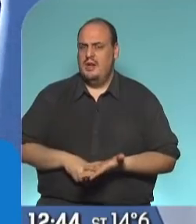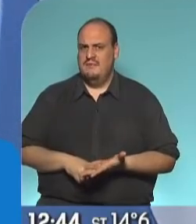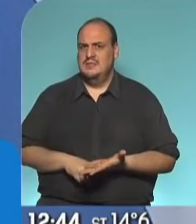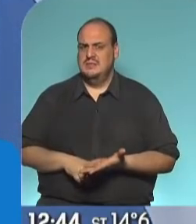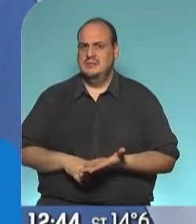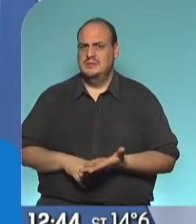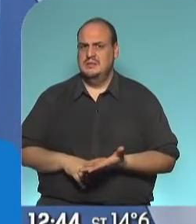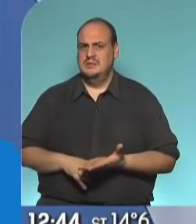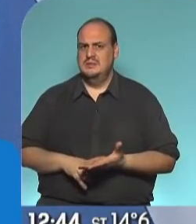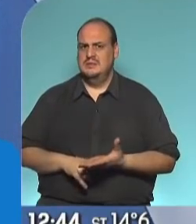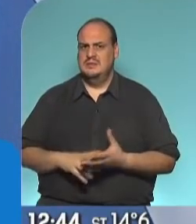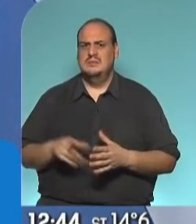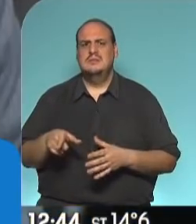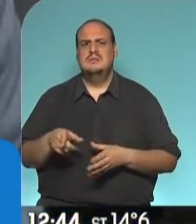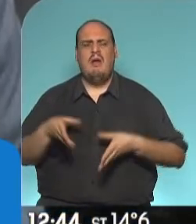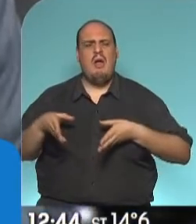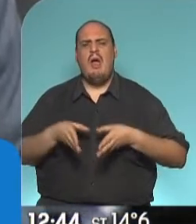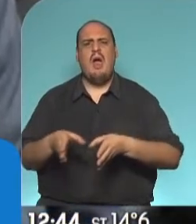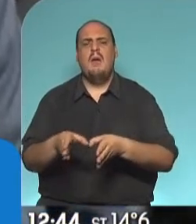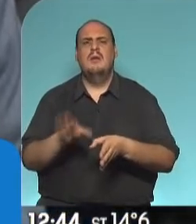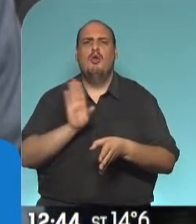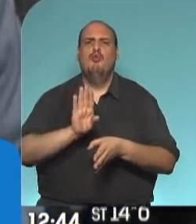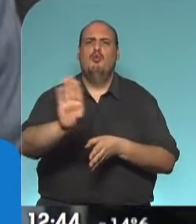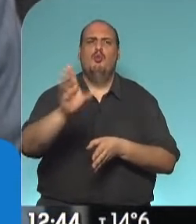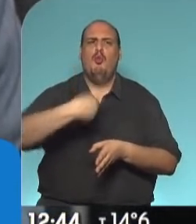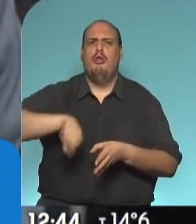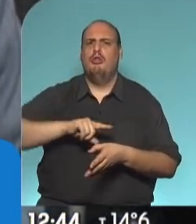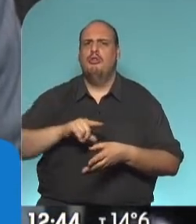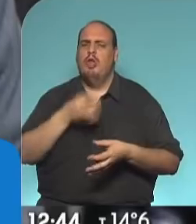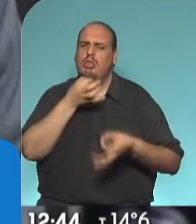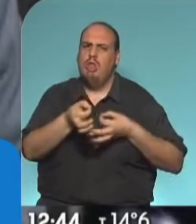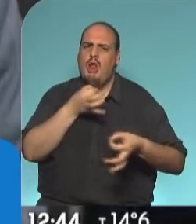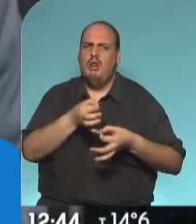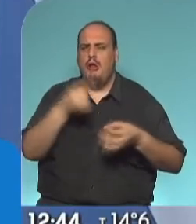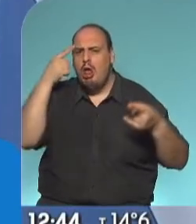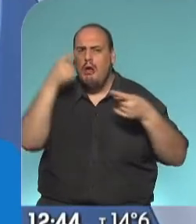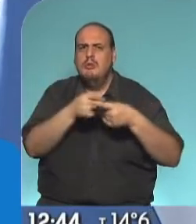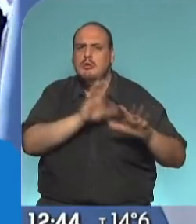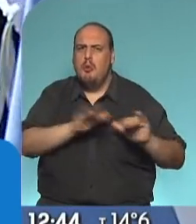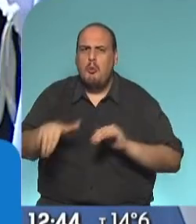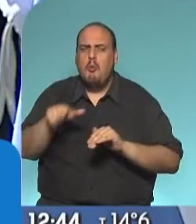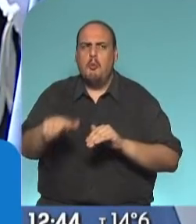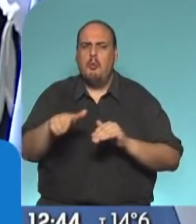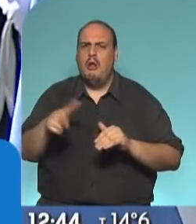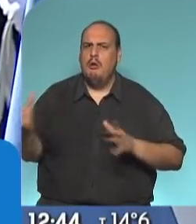de ver cuál es el camino en el que podemos dialogar, encontrar un destino común, construirlo